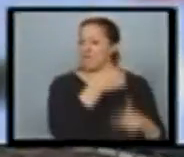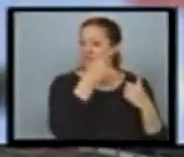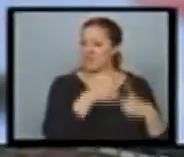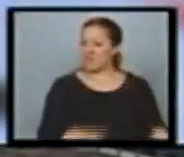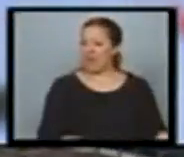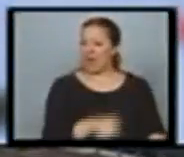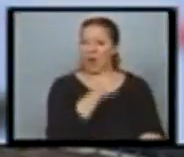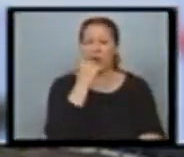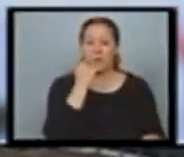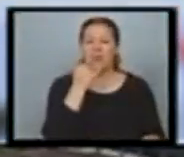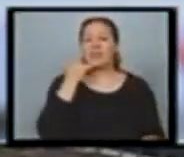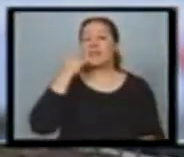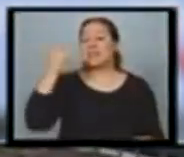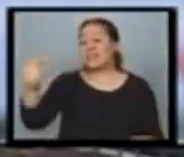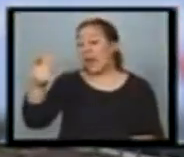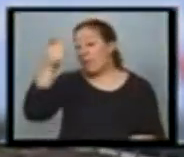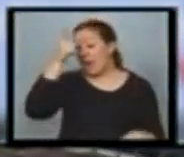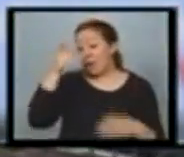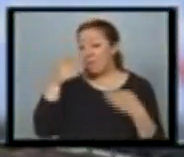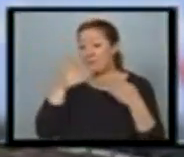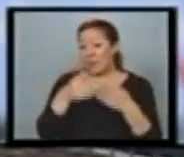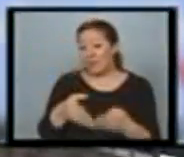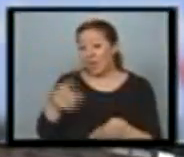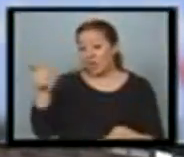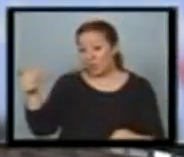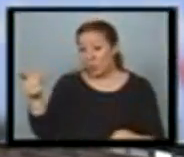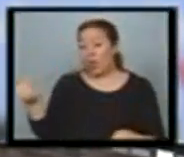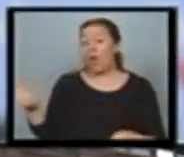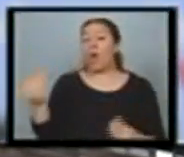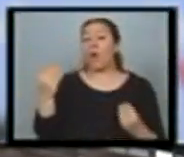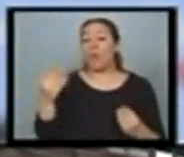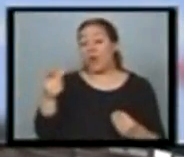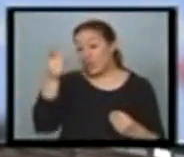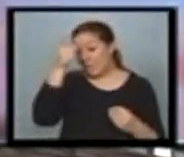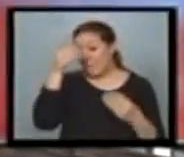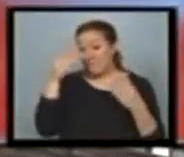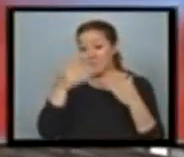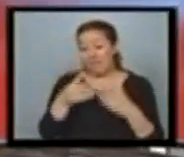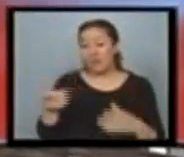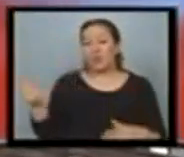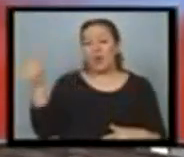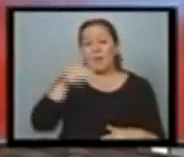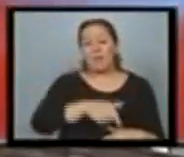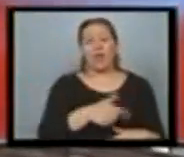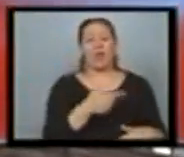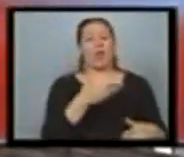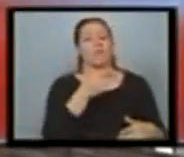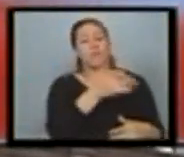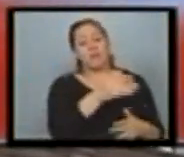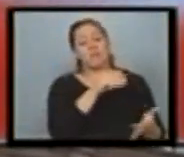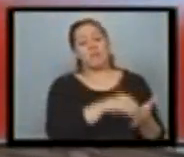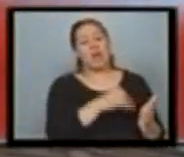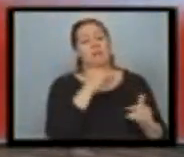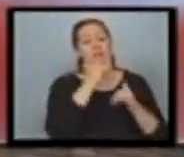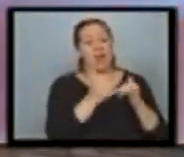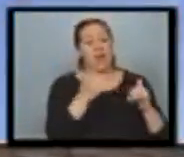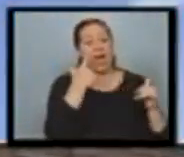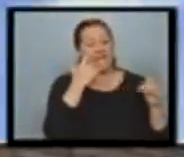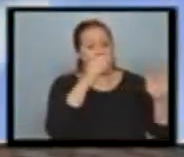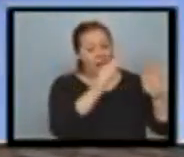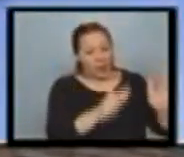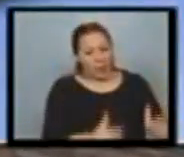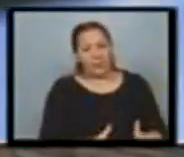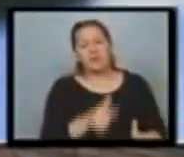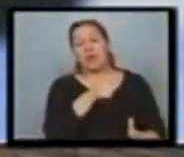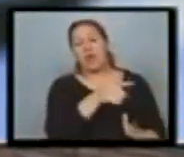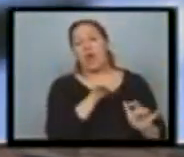intenciones había, llaman a la prefectura y cuando la prefectura comienza a pedirle más datos y lo revisan, este